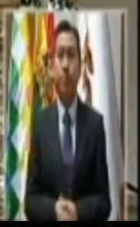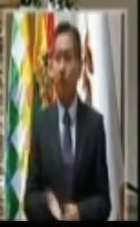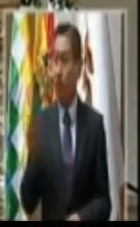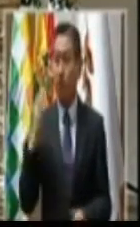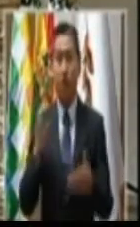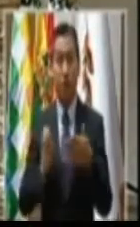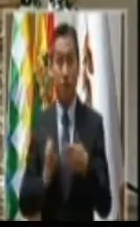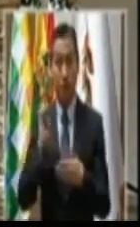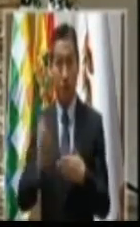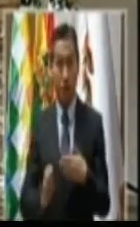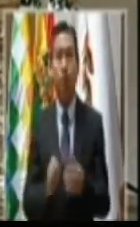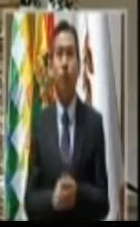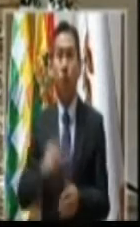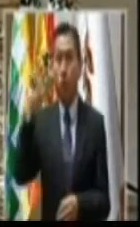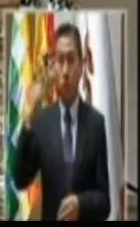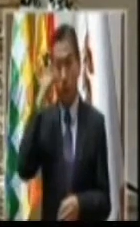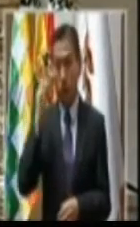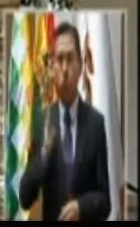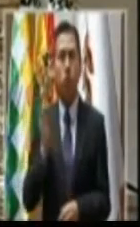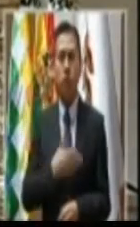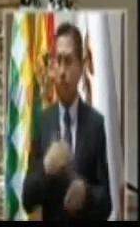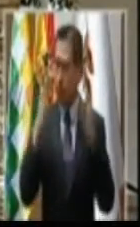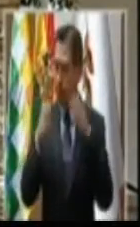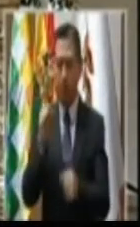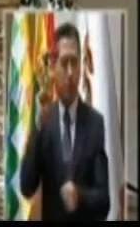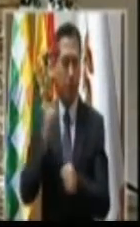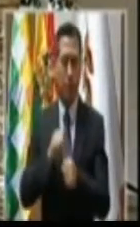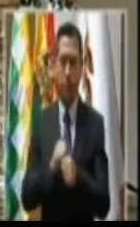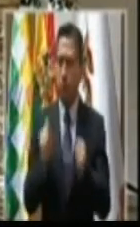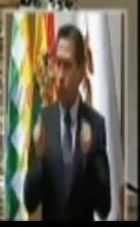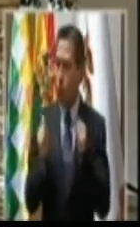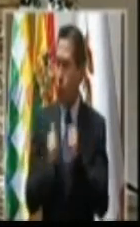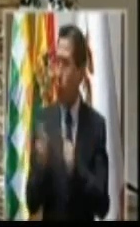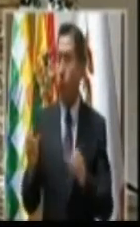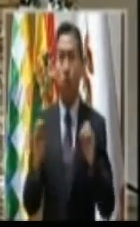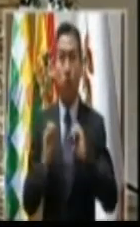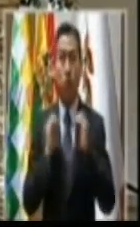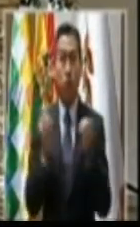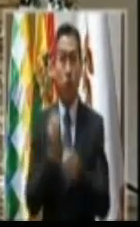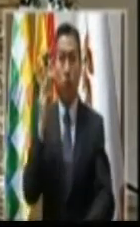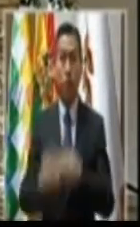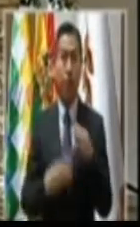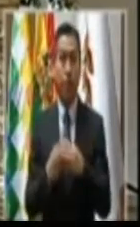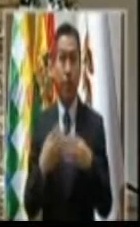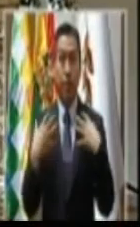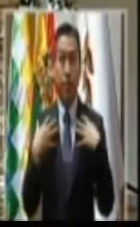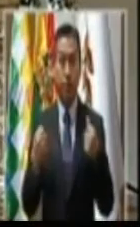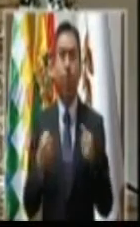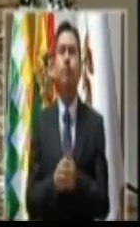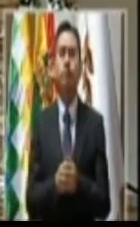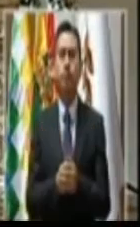de Cochabamba, el señor José María Leyes, había hecho conocer su renuncia de alcalde.